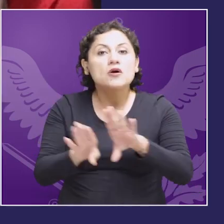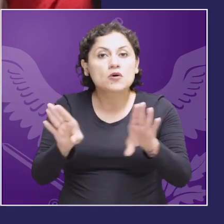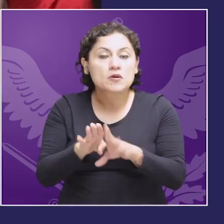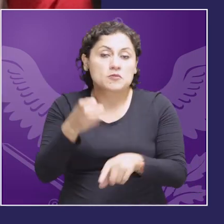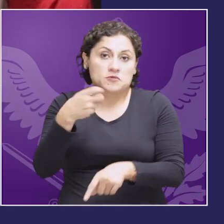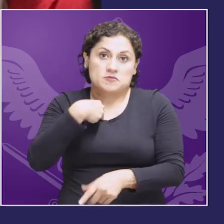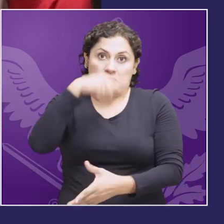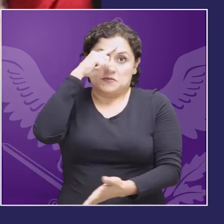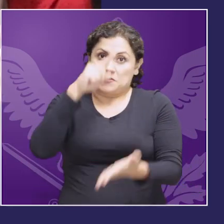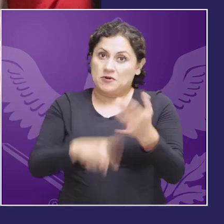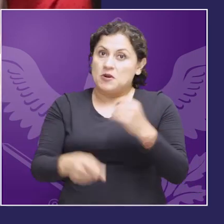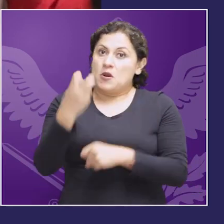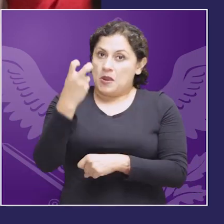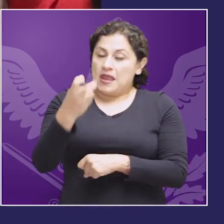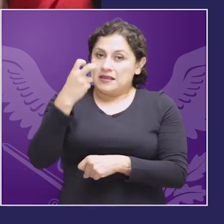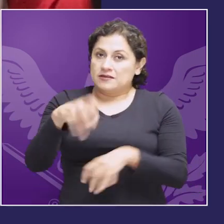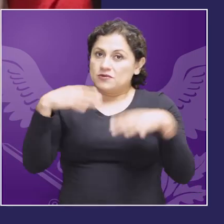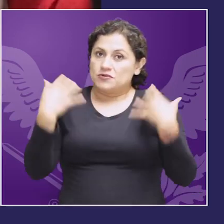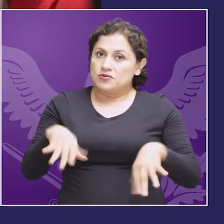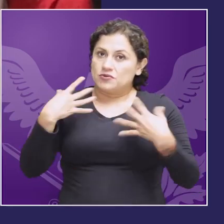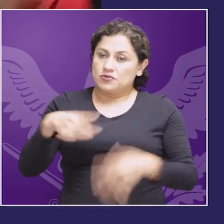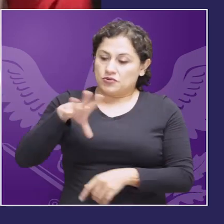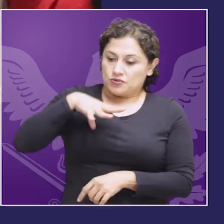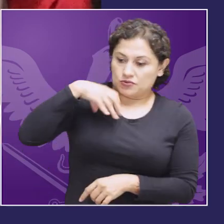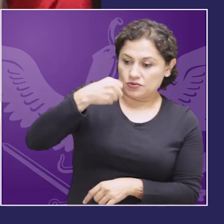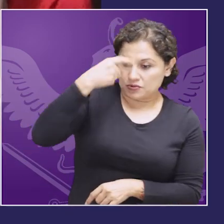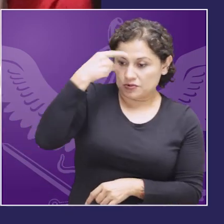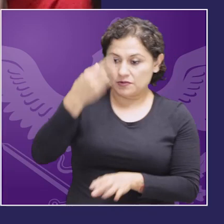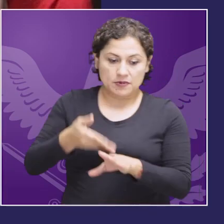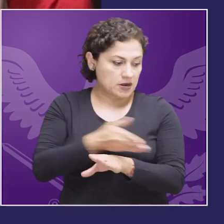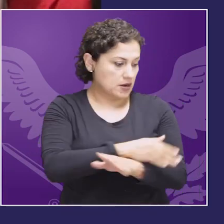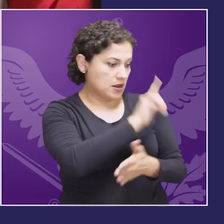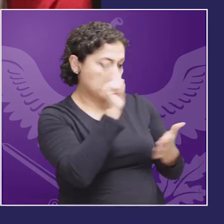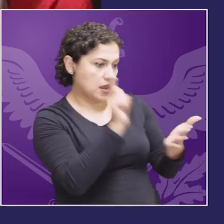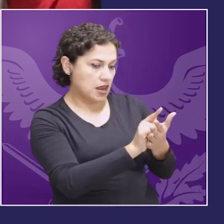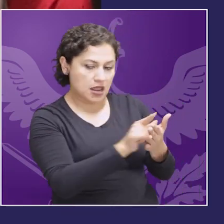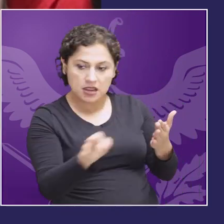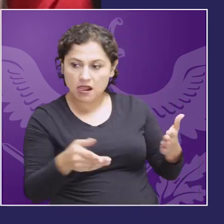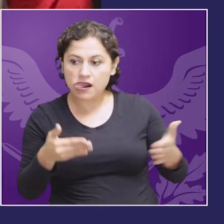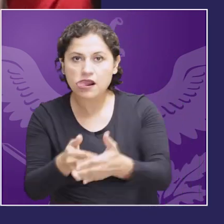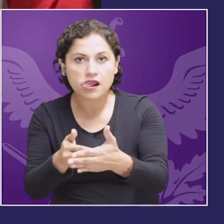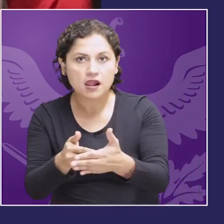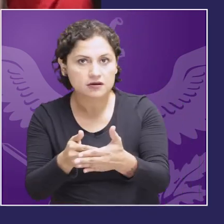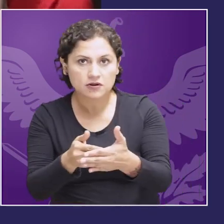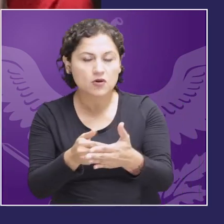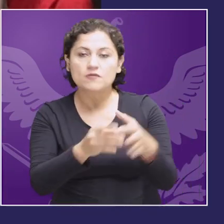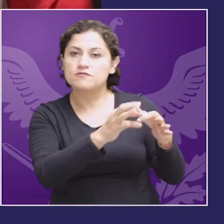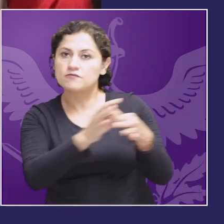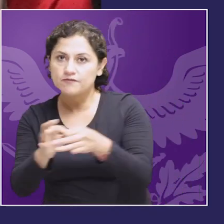la argumentación jurídica previa, sino para poder entender por qué ese caso era un caso de interseccionalidad, por